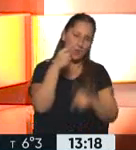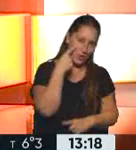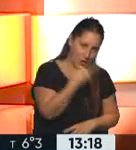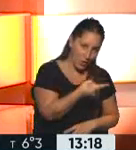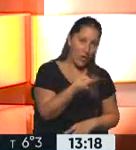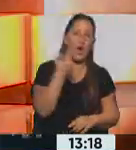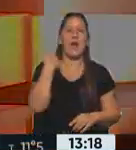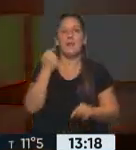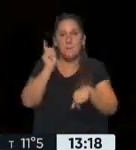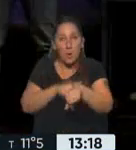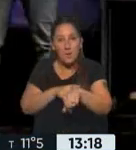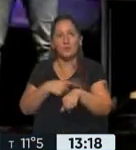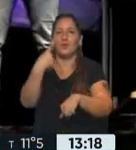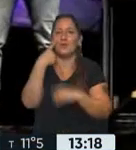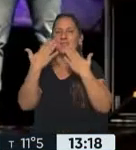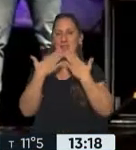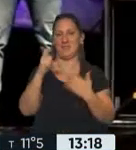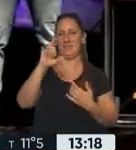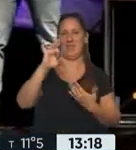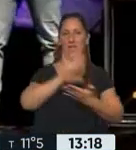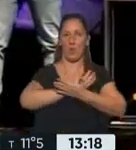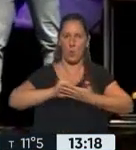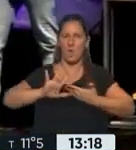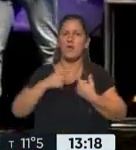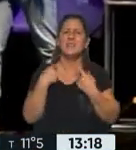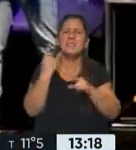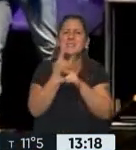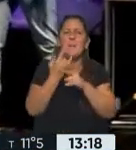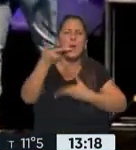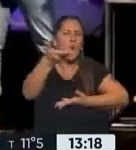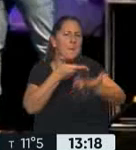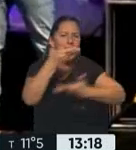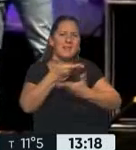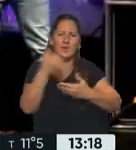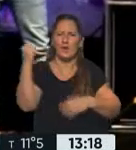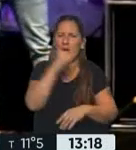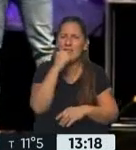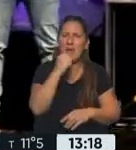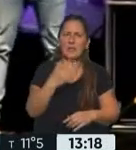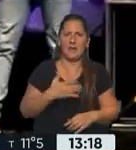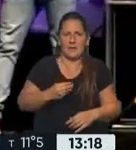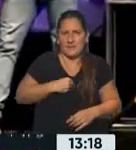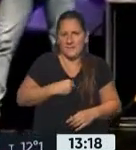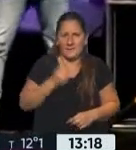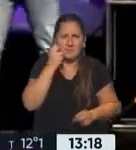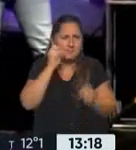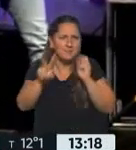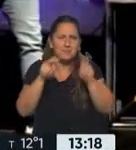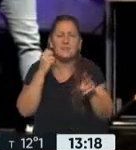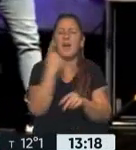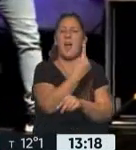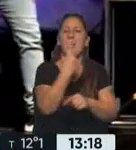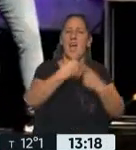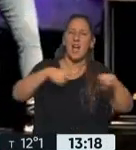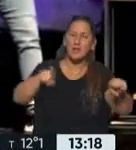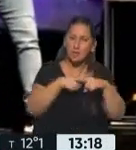la posibilidad de conocer a través de este disco, ¿no? A mí siempre me gustó compartir con colegas que admiro. Creo que cada canción, que más